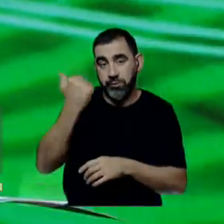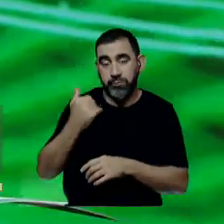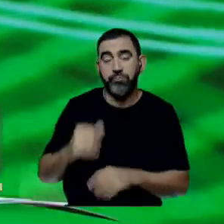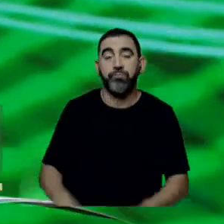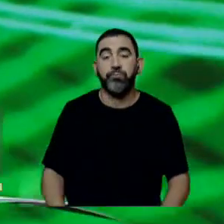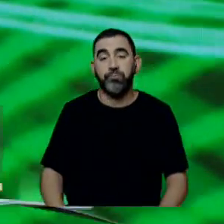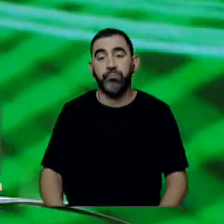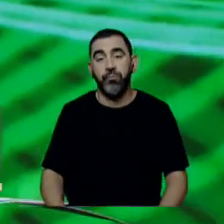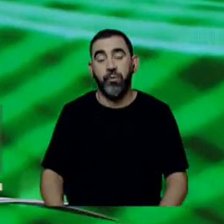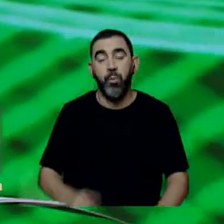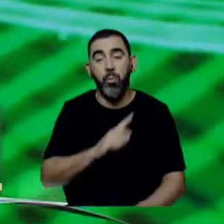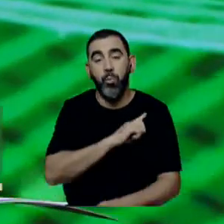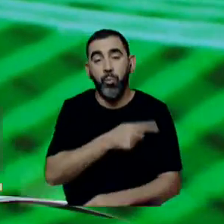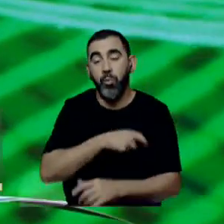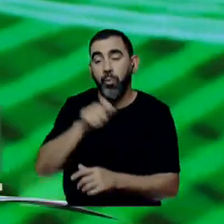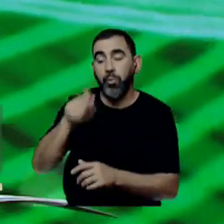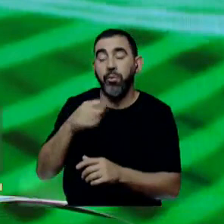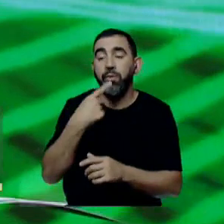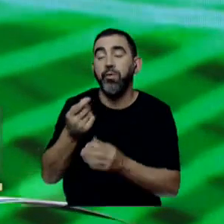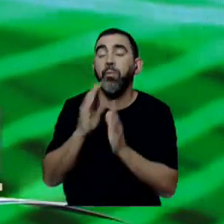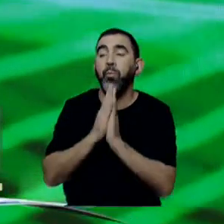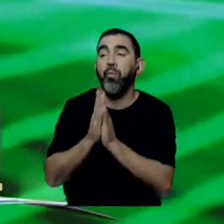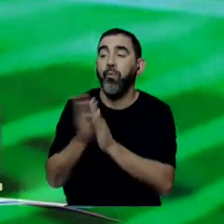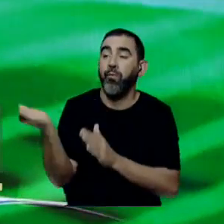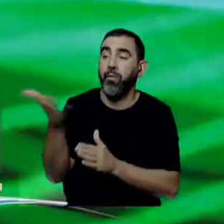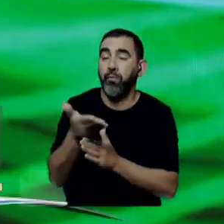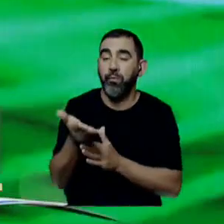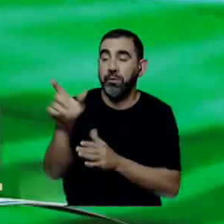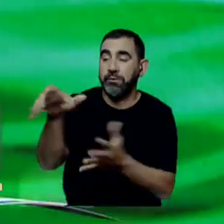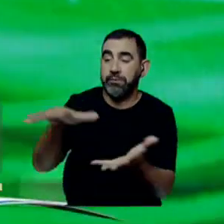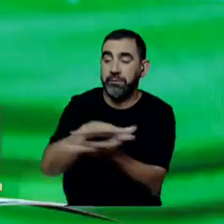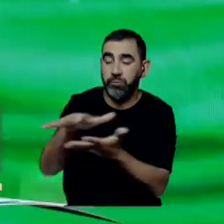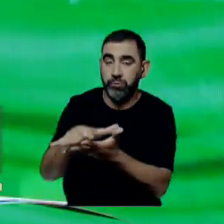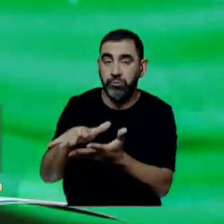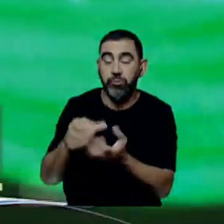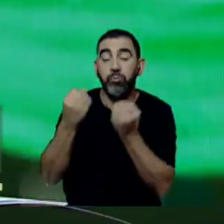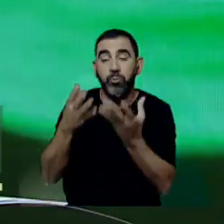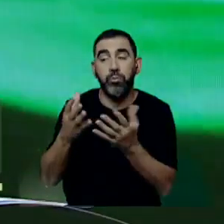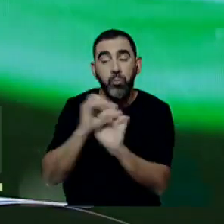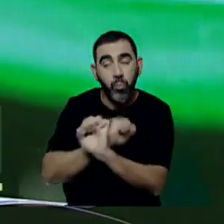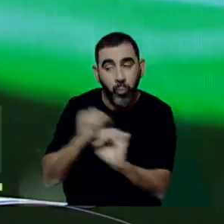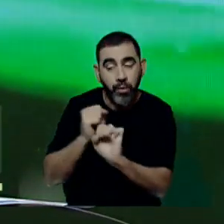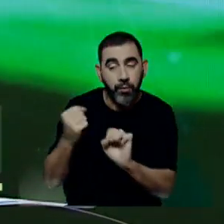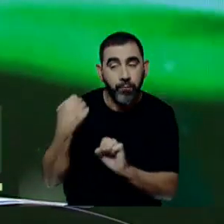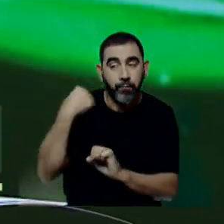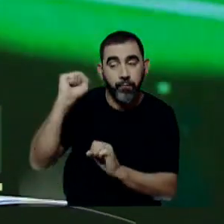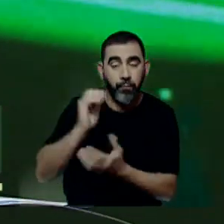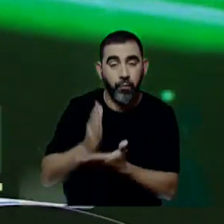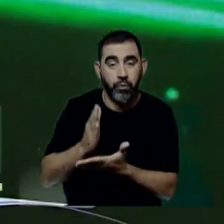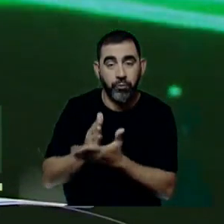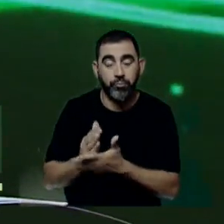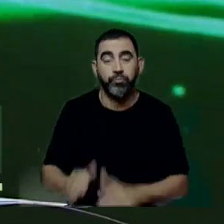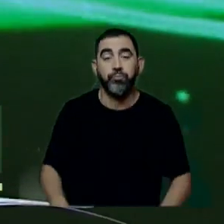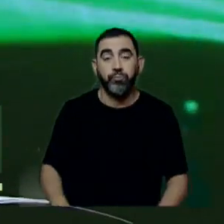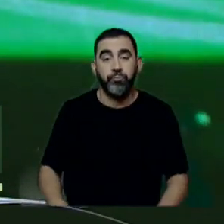Poder Judicial, el Poder Judicial golpea la puerta de INAWU y dice, por favor, miren esta situación porque hay presunción de vulneración de derechos o hay